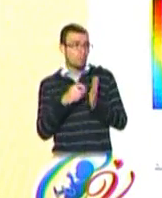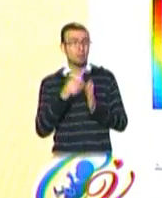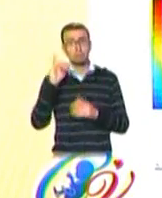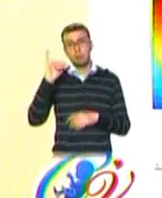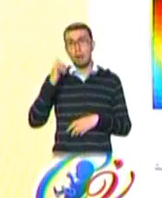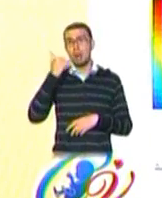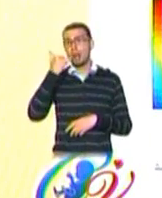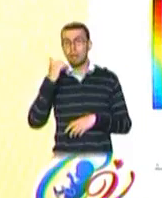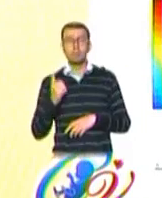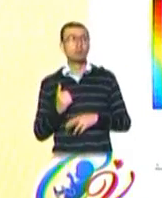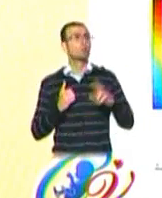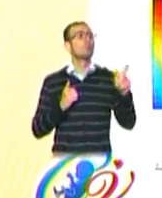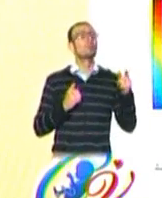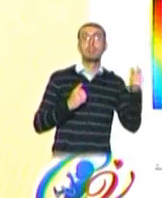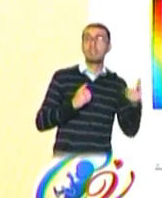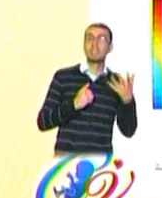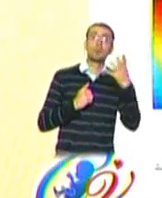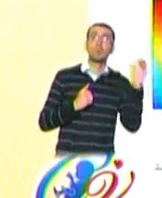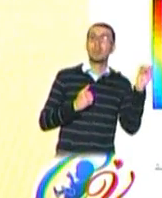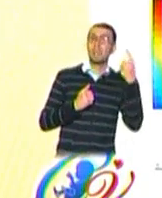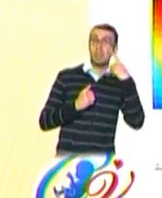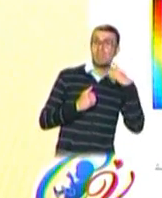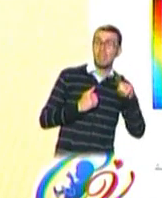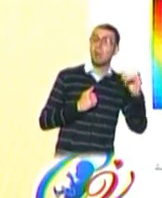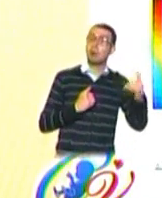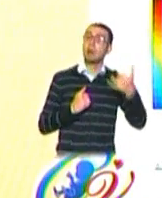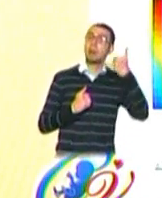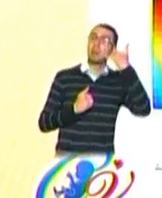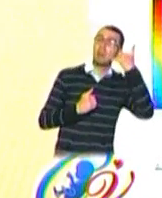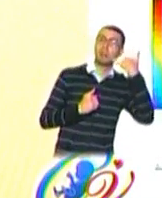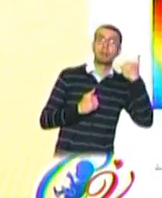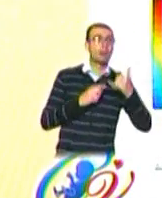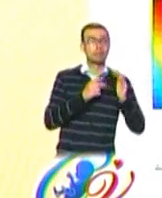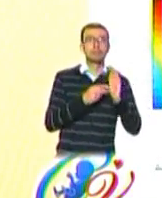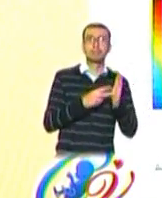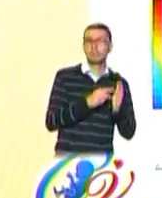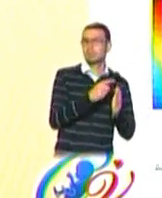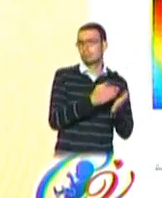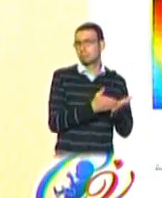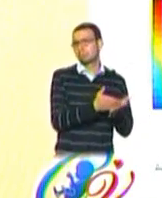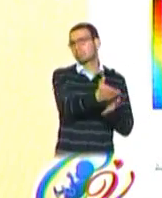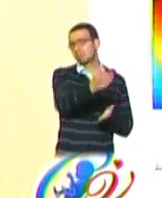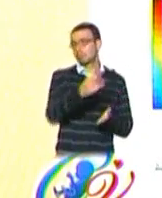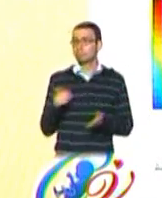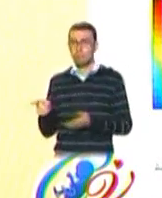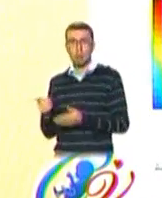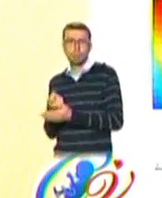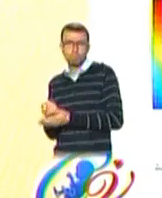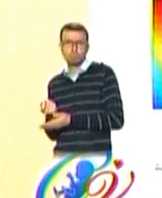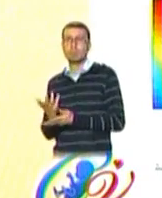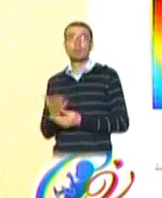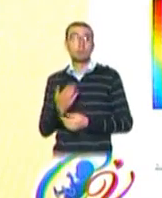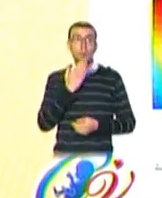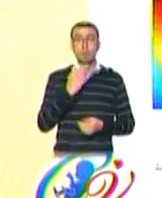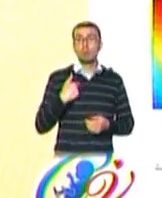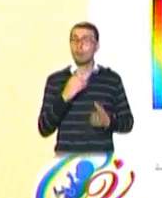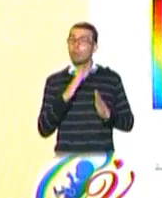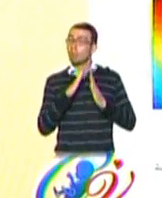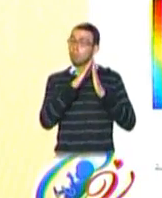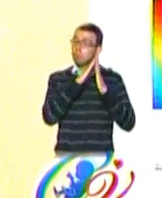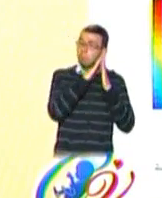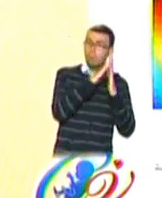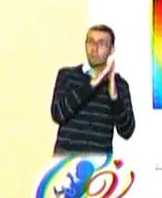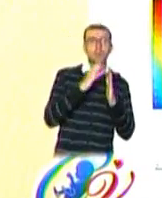celular 50 veces al día. Entonces es el tiempo, es la exposición. Es cuando yo me acuesto, como alguien decía,